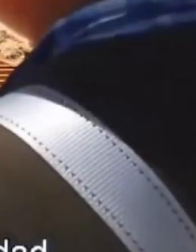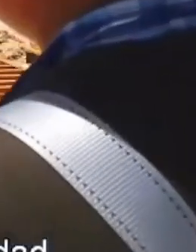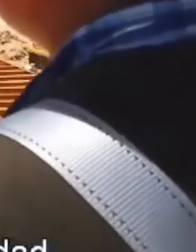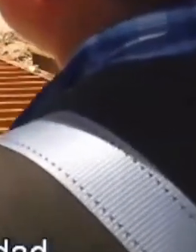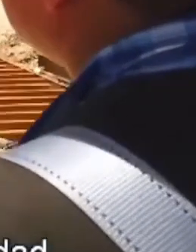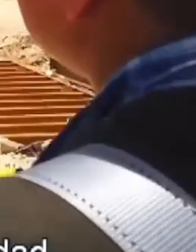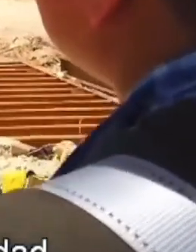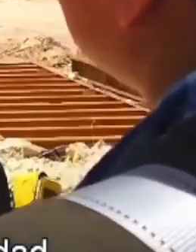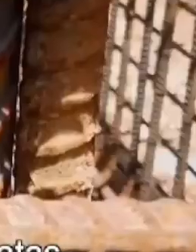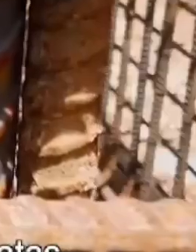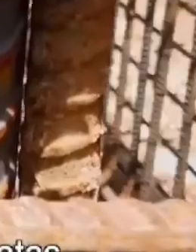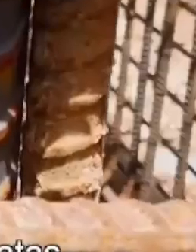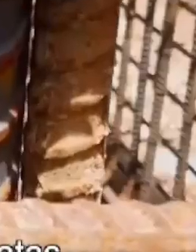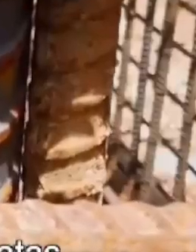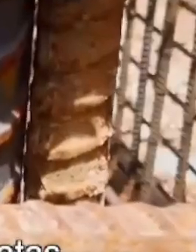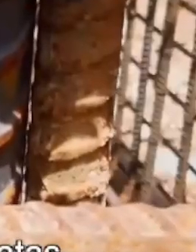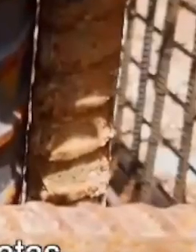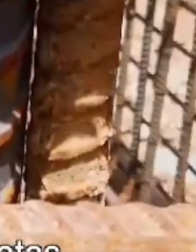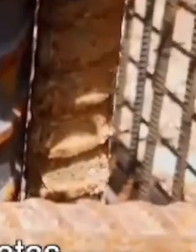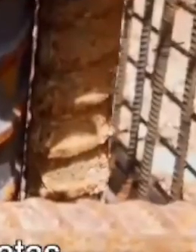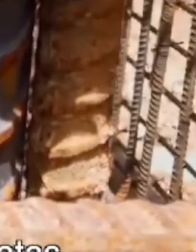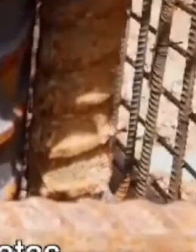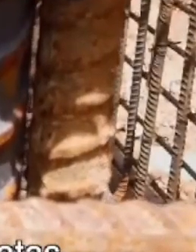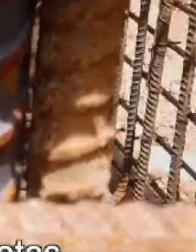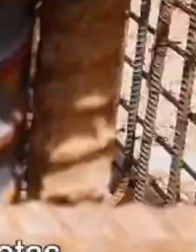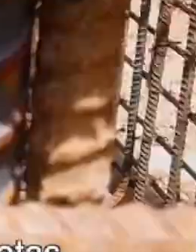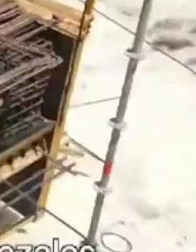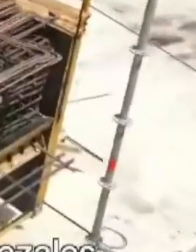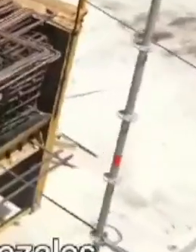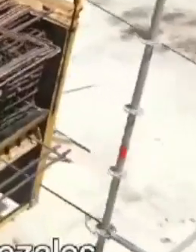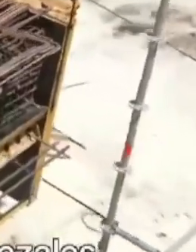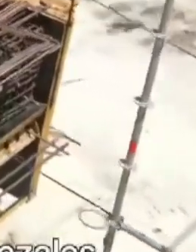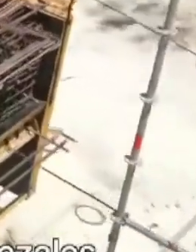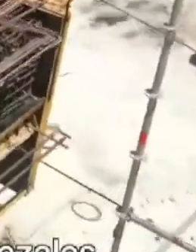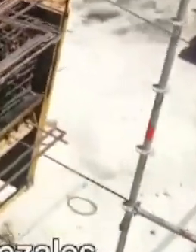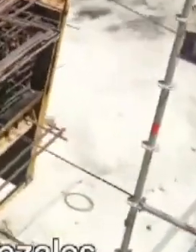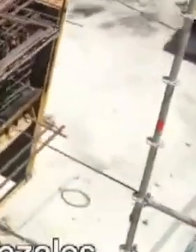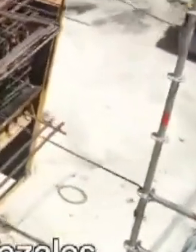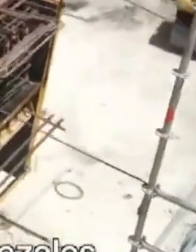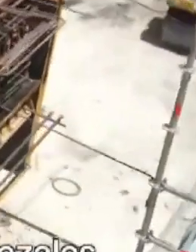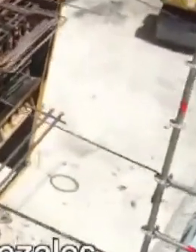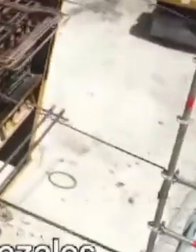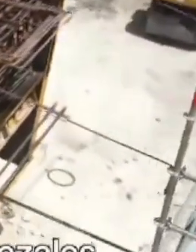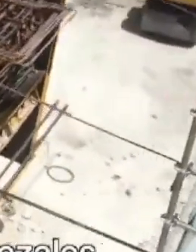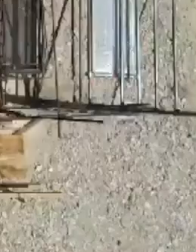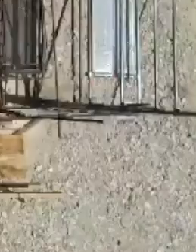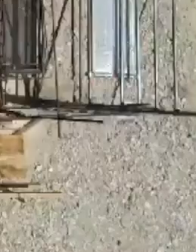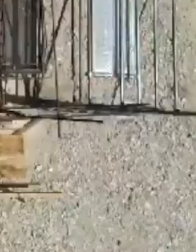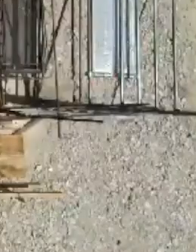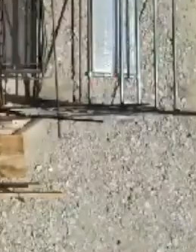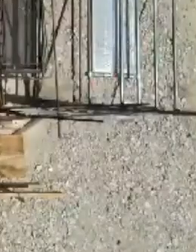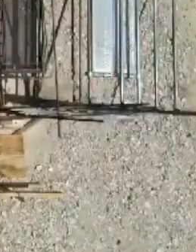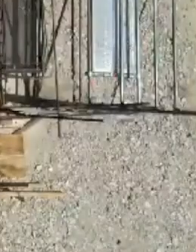que cruzará la ciudad, con trabajos de armado y colado de zapatas, así como la construcción de apoyos y cabezales que darán soporte a la losa.